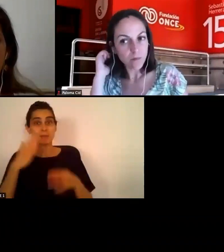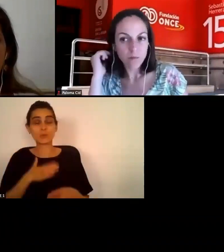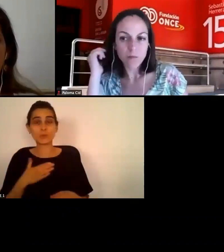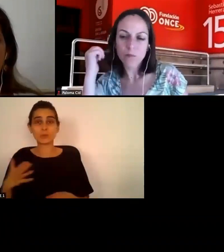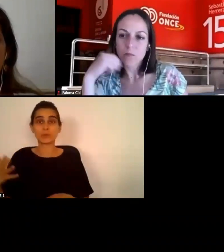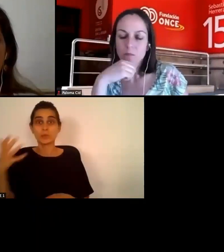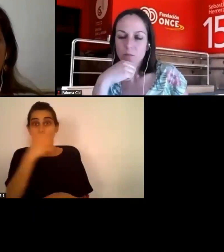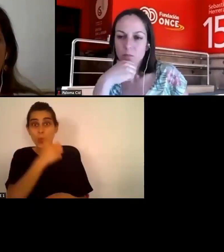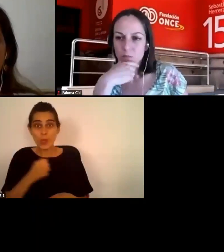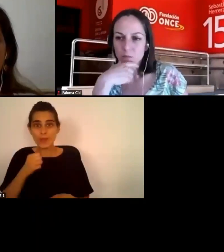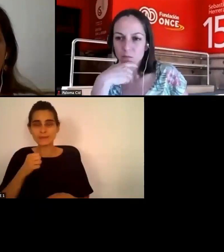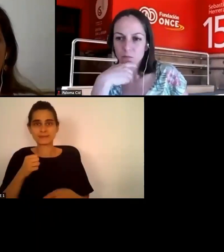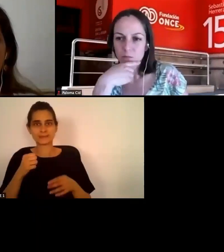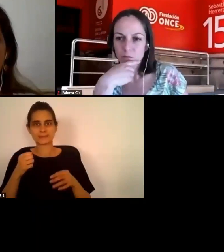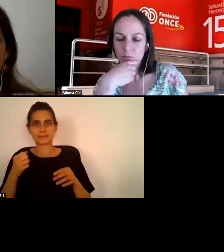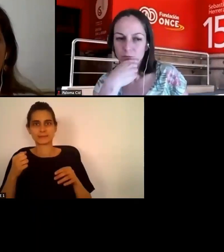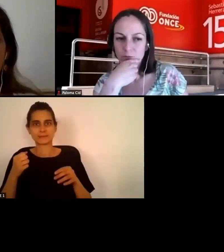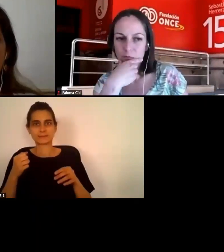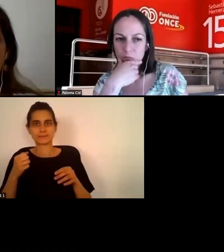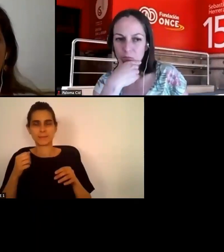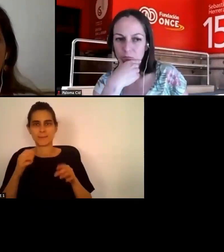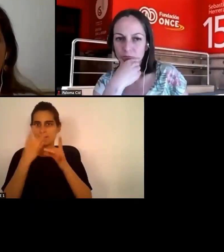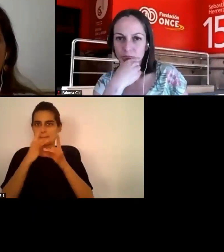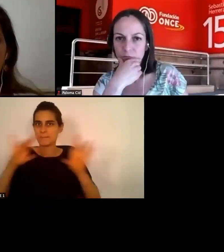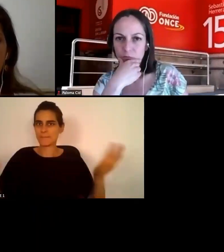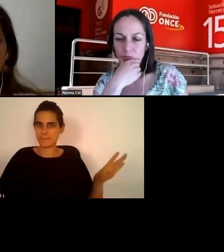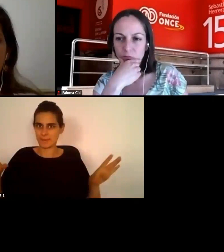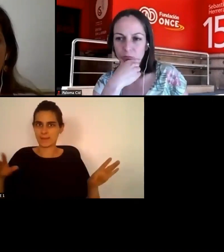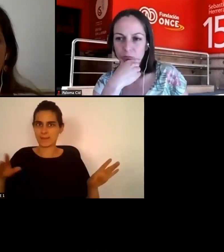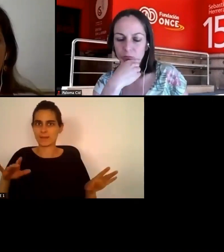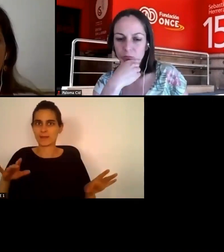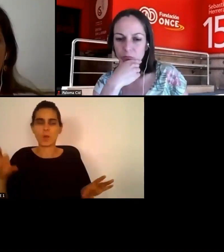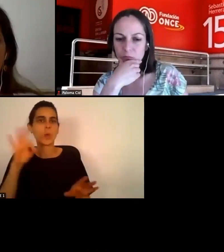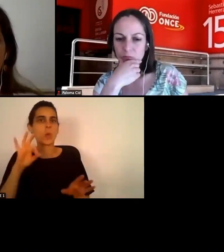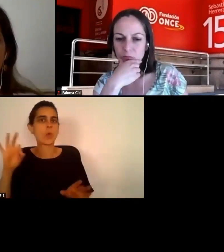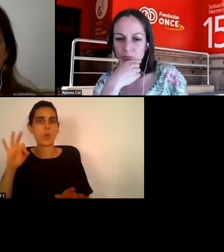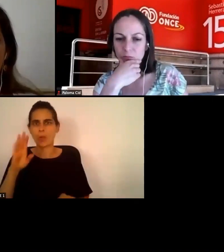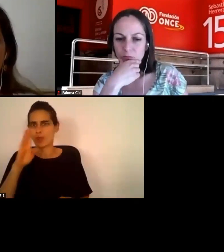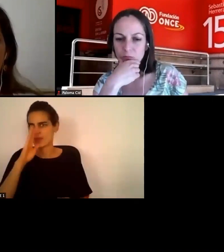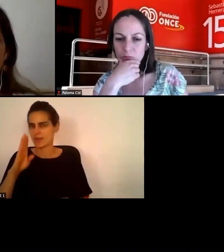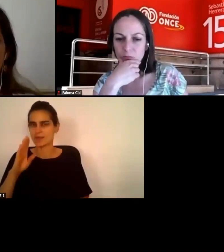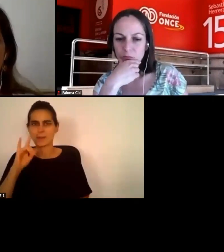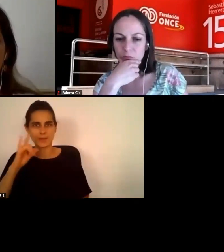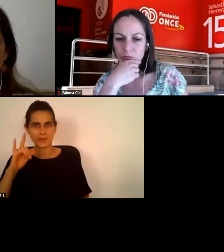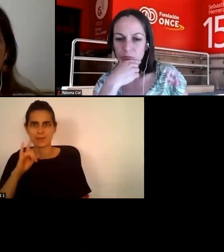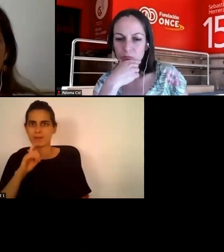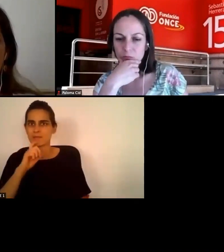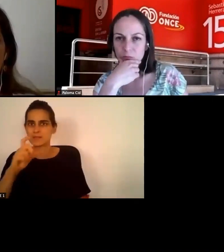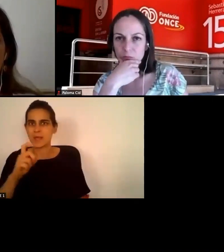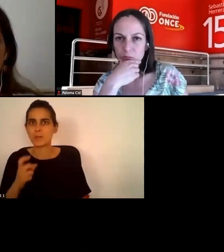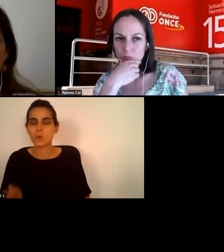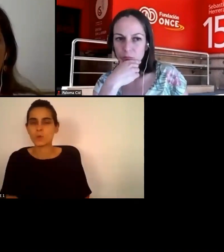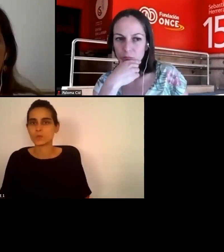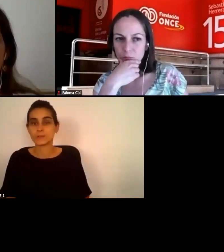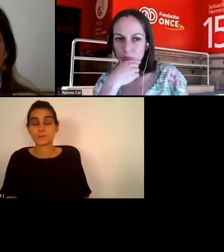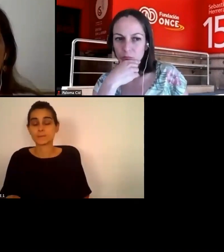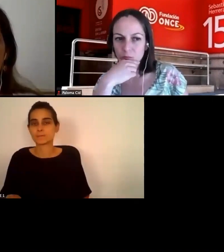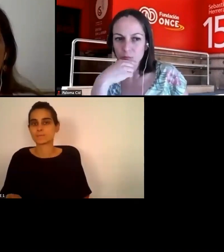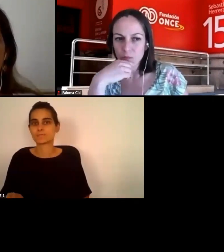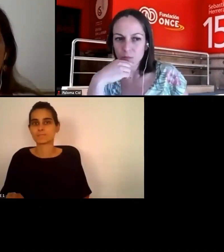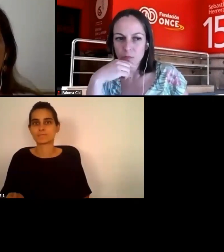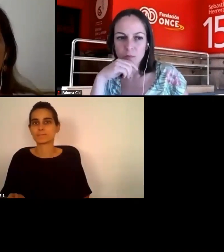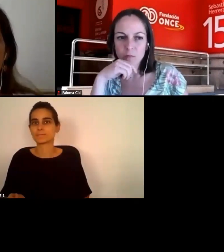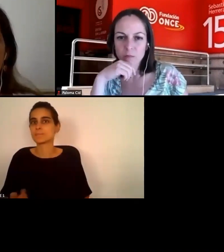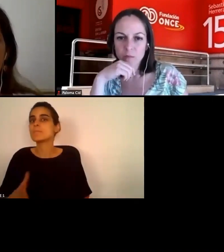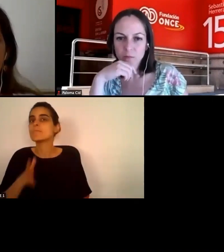las publicamos vía mail, como te digo, o vía contacto directo, y está claro que en algún caso, por lo que